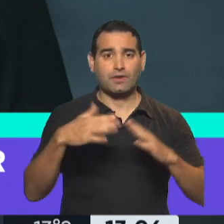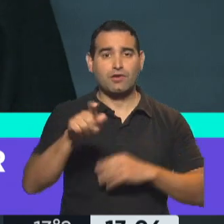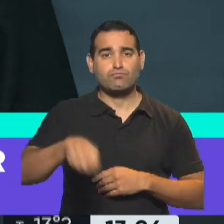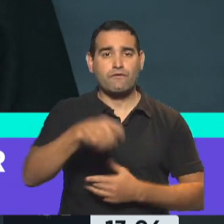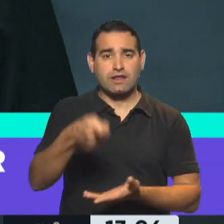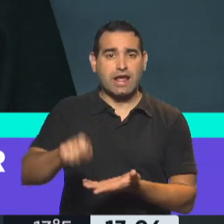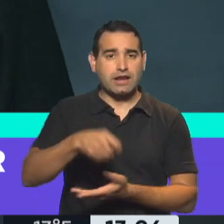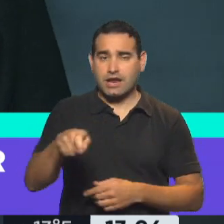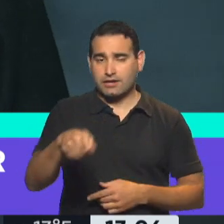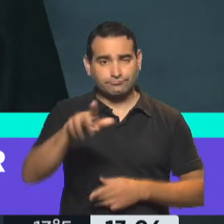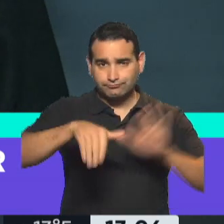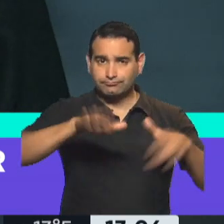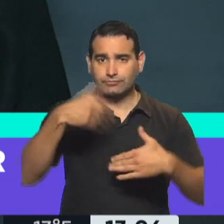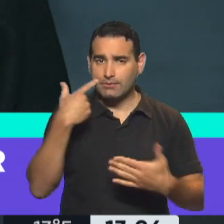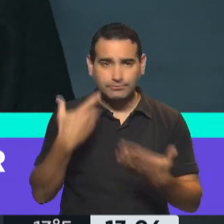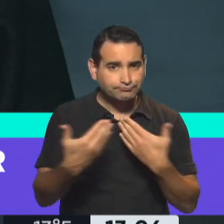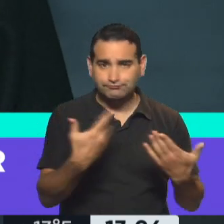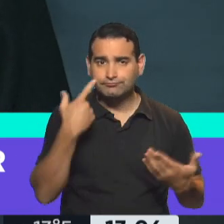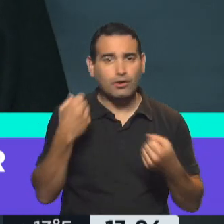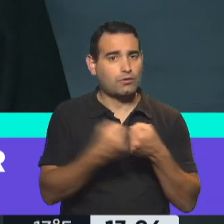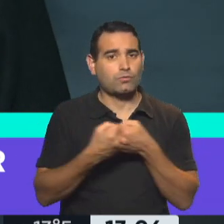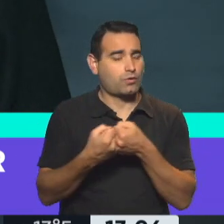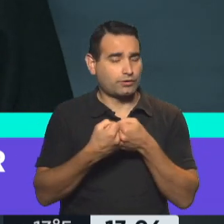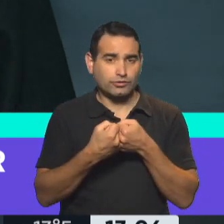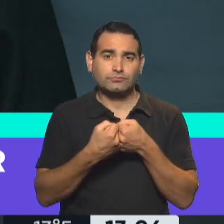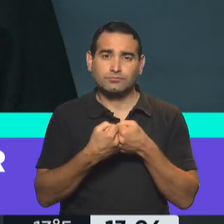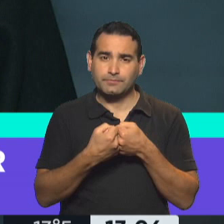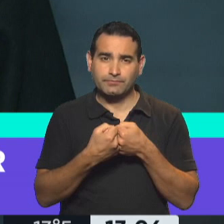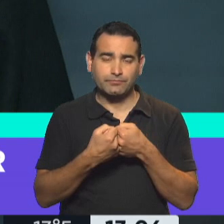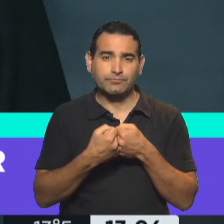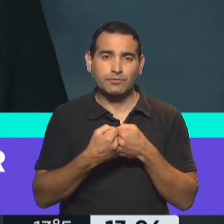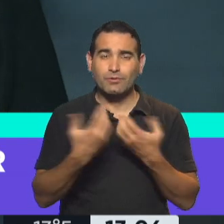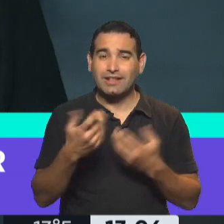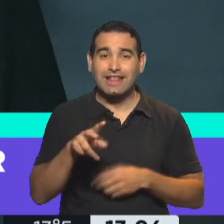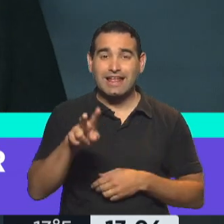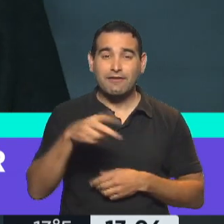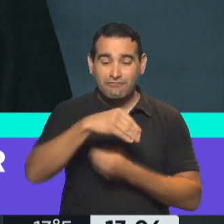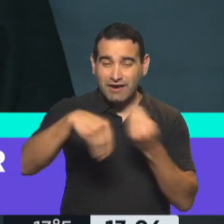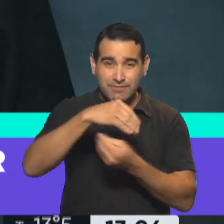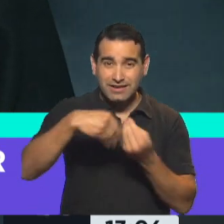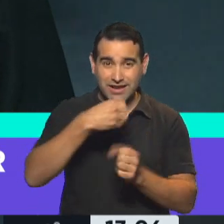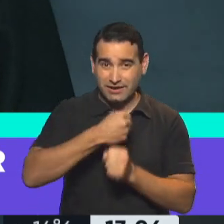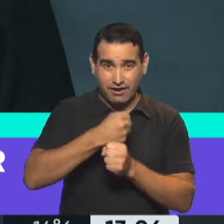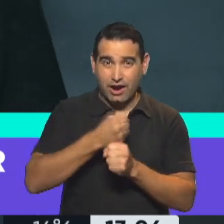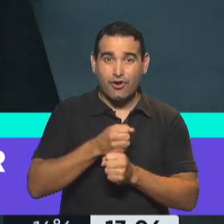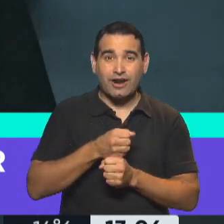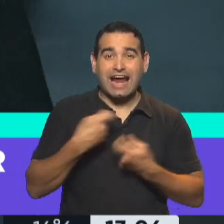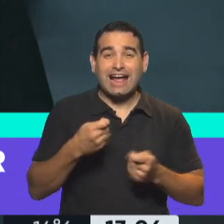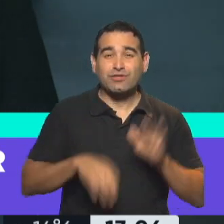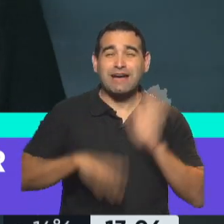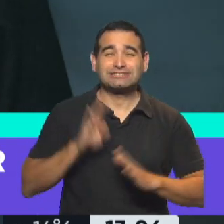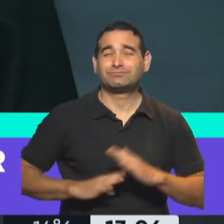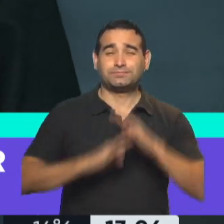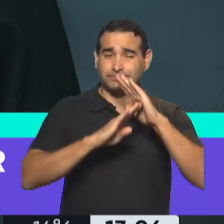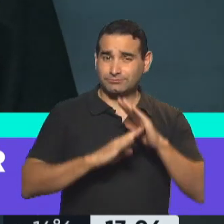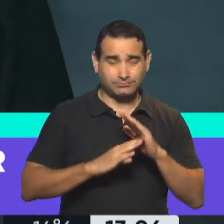terminar fijando las condiciones porque estamos hablando del principal gasto que tiene una familia trabajadora o sea del 1 al 5 de